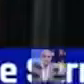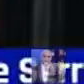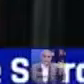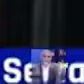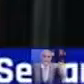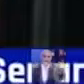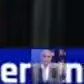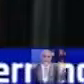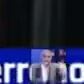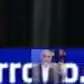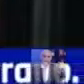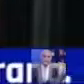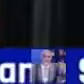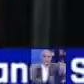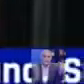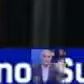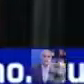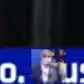en el Senado ayer, porque eso